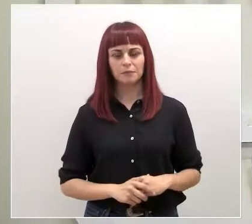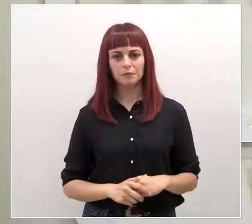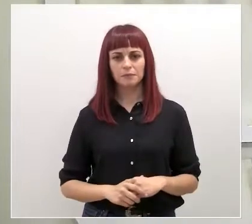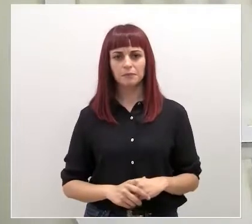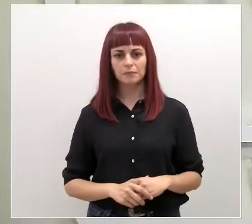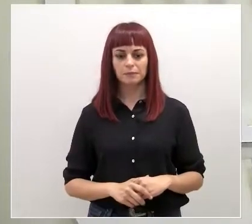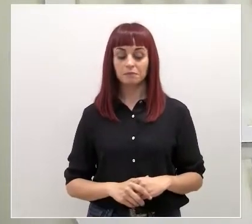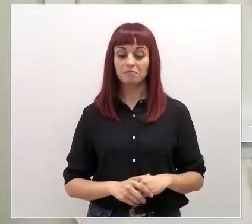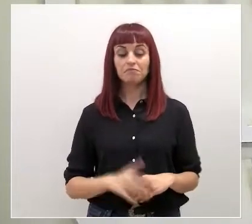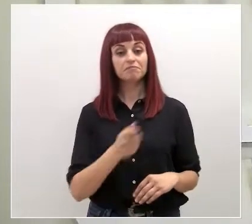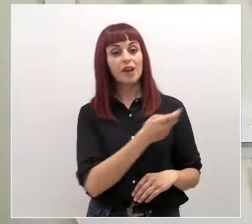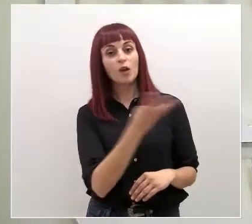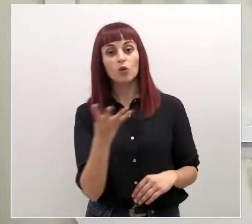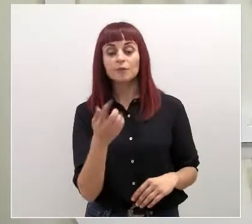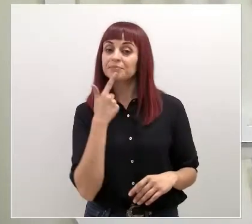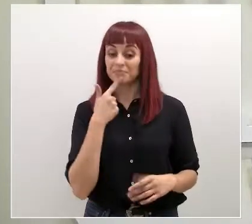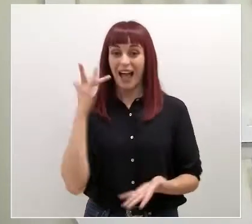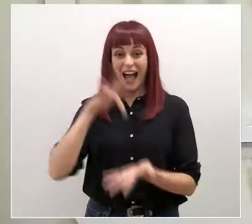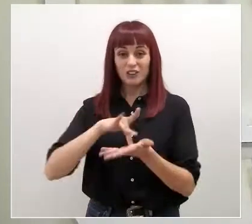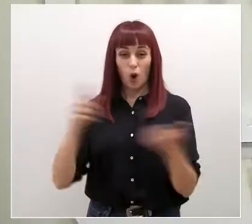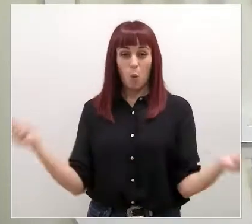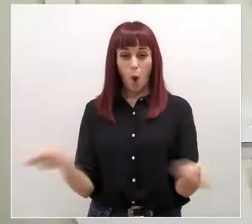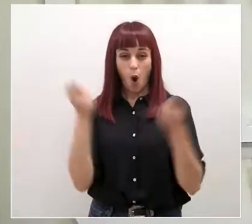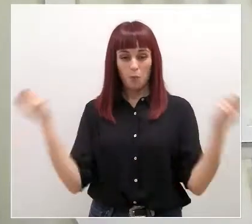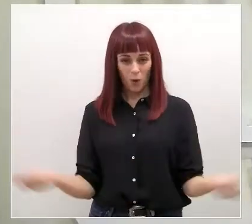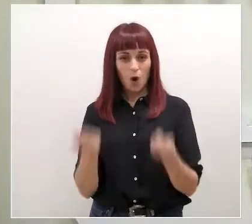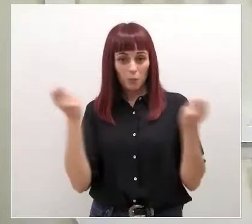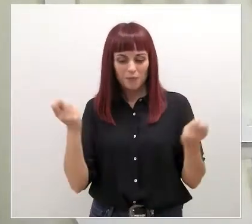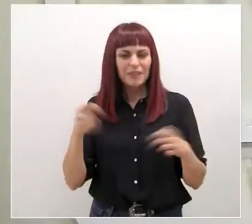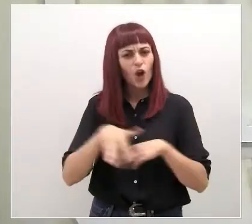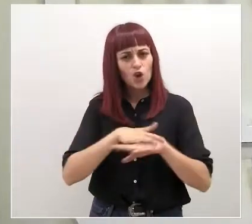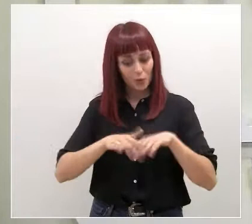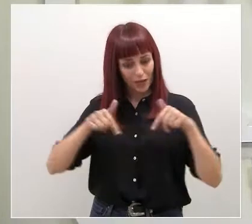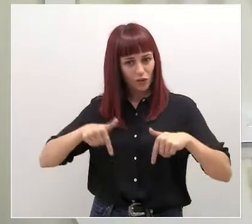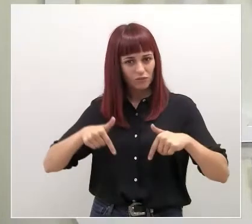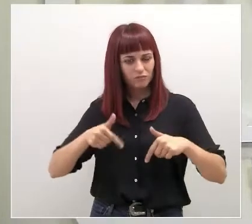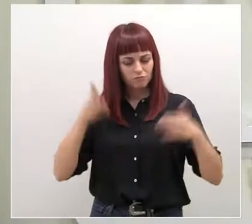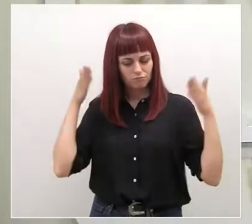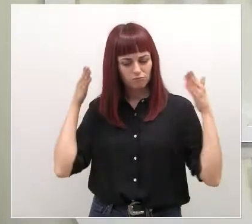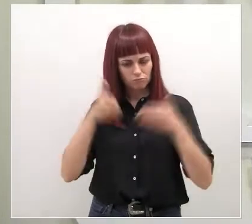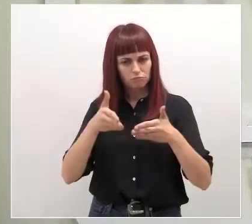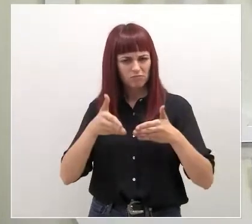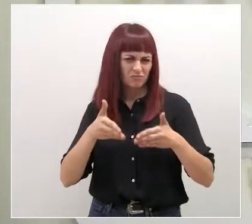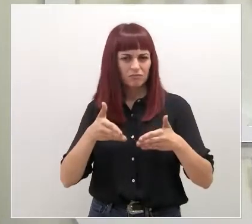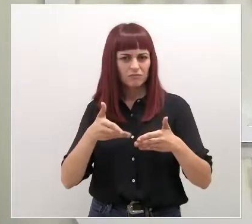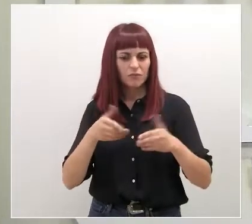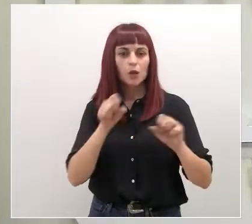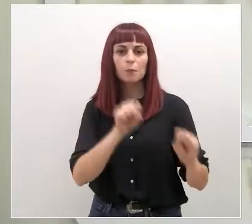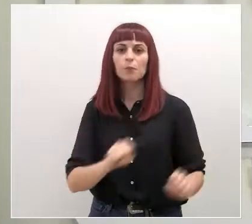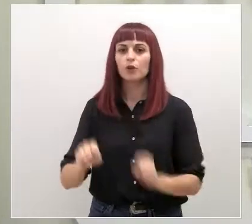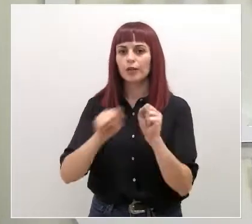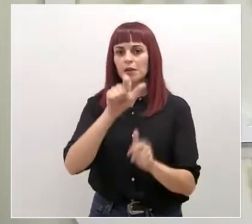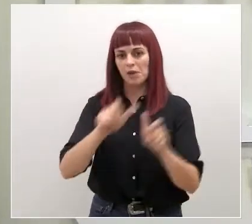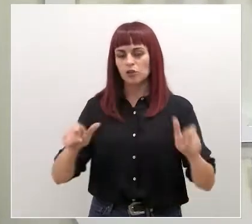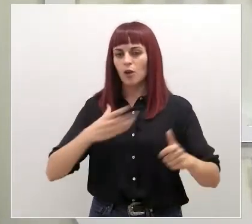unos andan en esos actos propagandísticos, este Gobierno está en lo que tiene que estar, y es proteger la salud